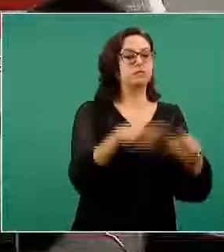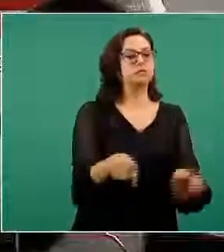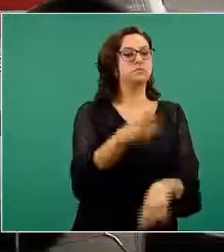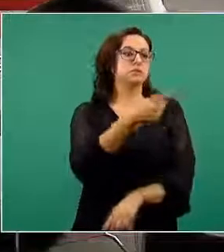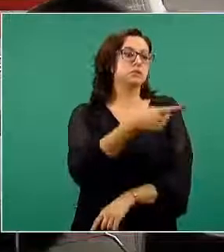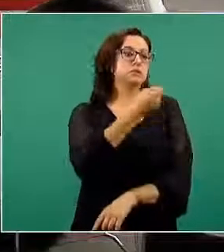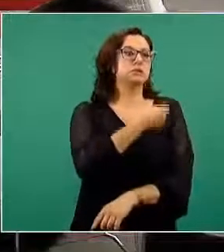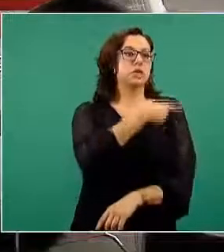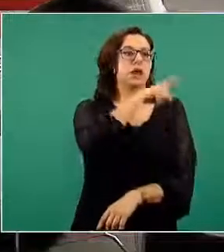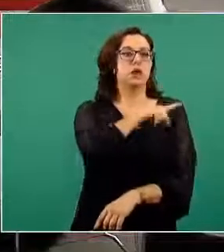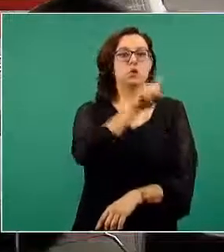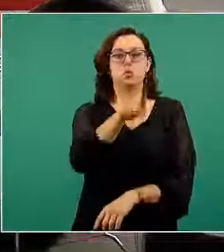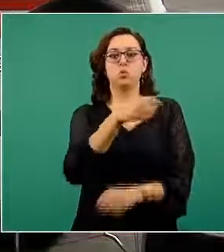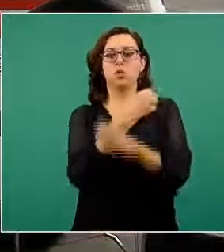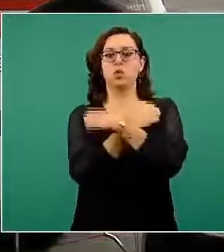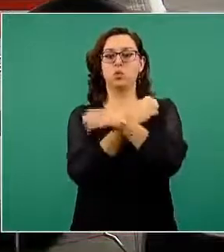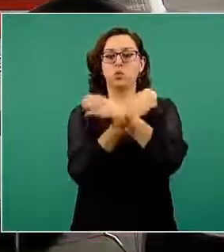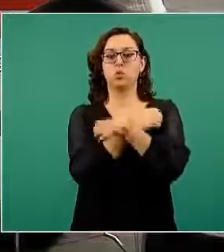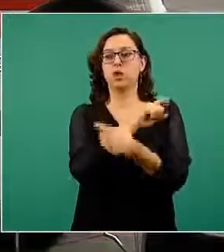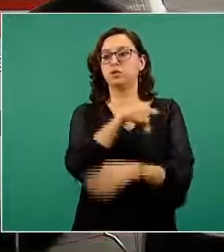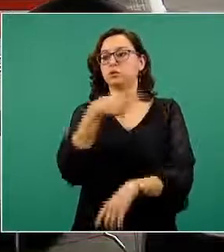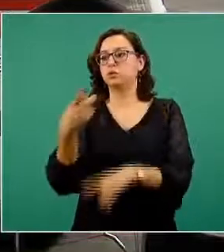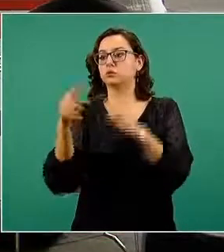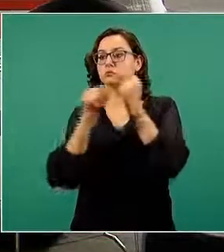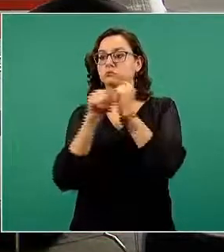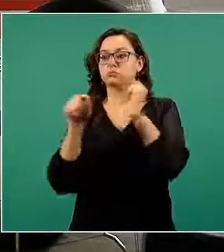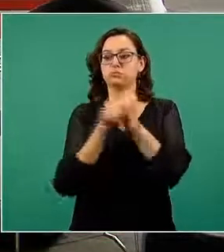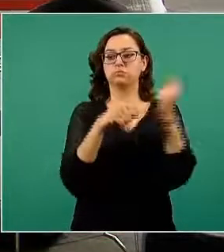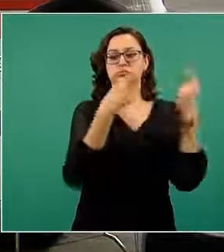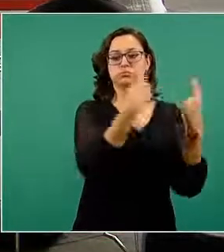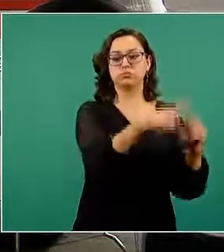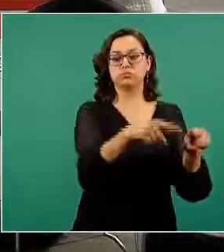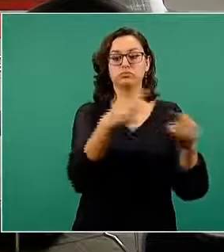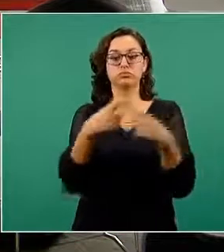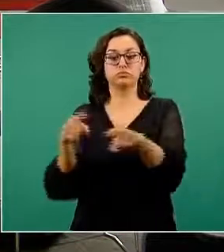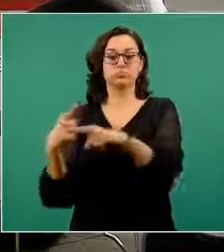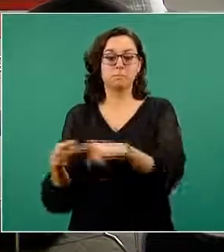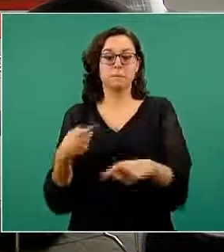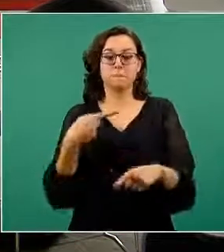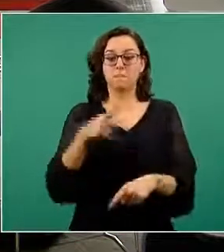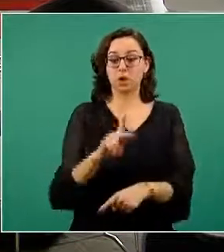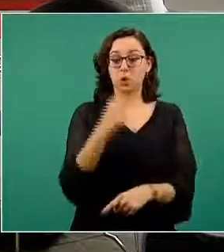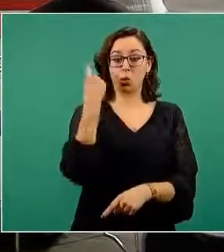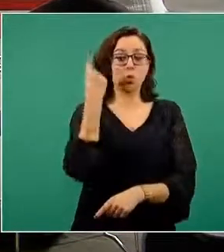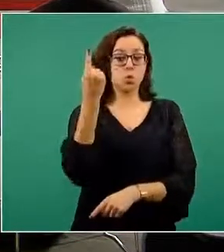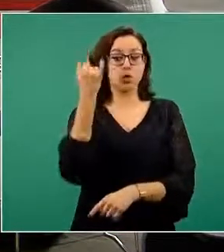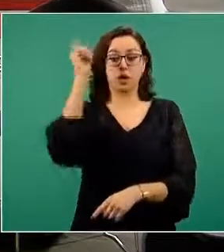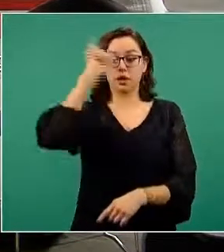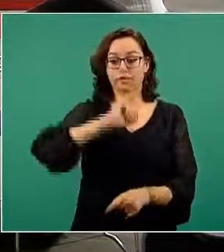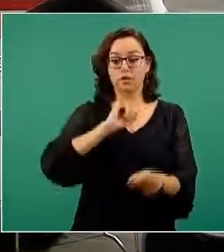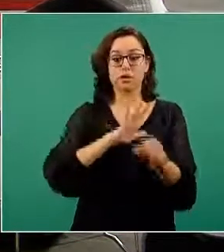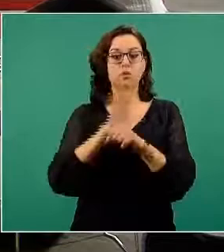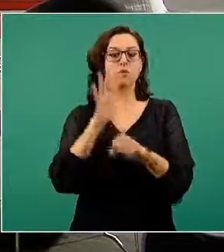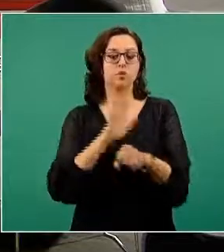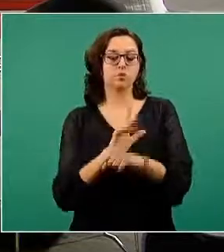habrá quien está en educación, habrá quien está en transportes, etcétera. Pero nuestro patrón único es el Gobierno de México.